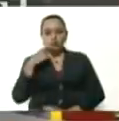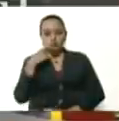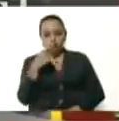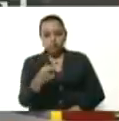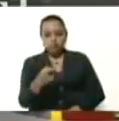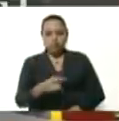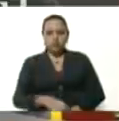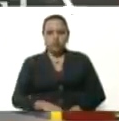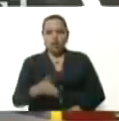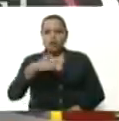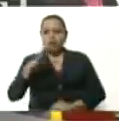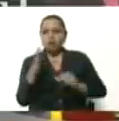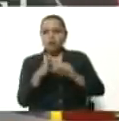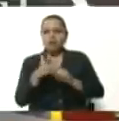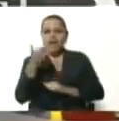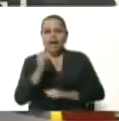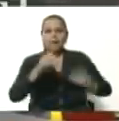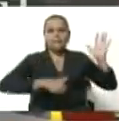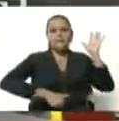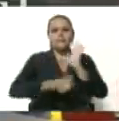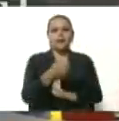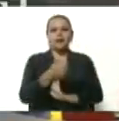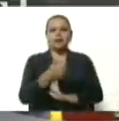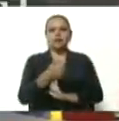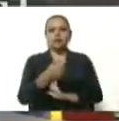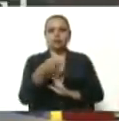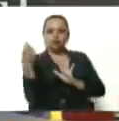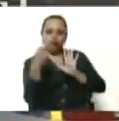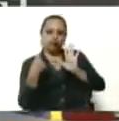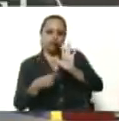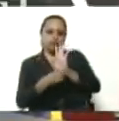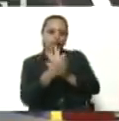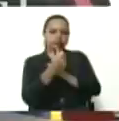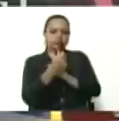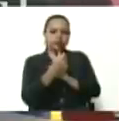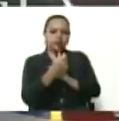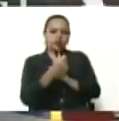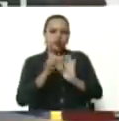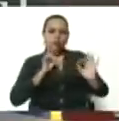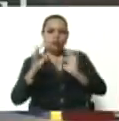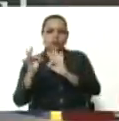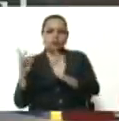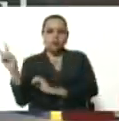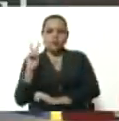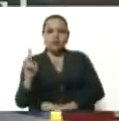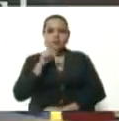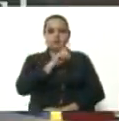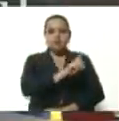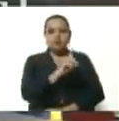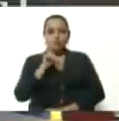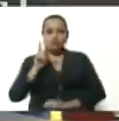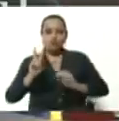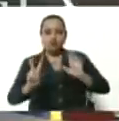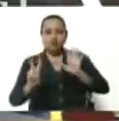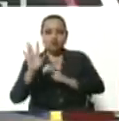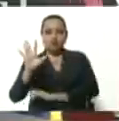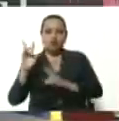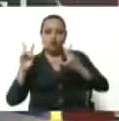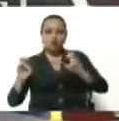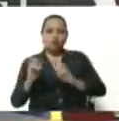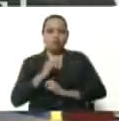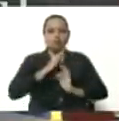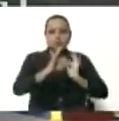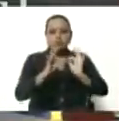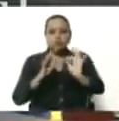resaltaba, ¿no? ¿Dónde está concentrado el mapa de contagio en Venezuela? De esos 175 nuevos